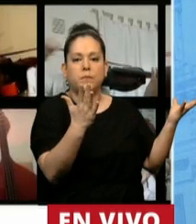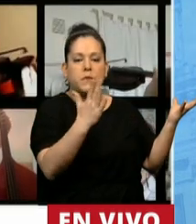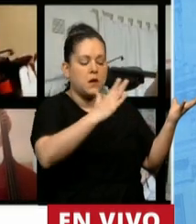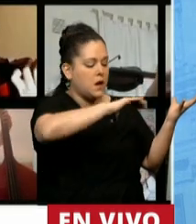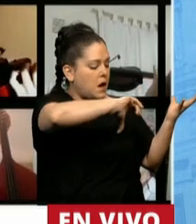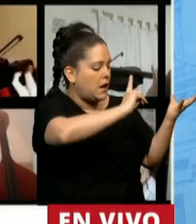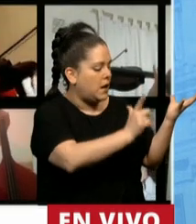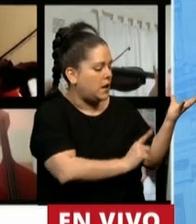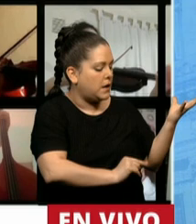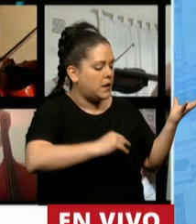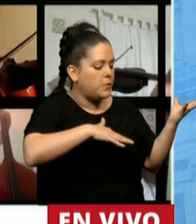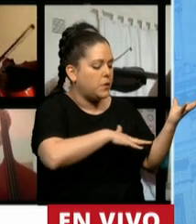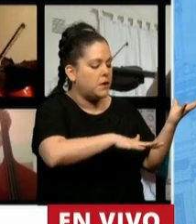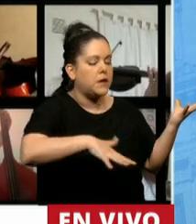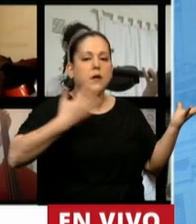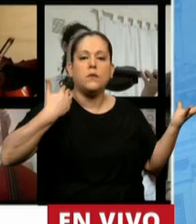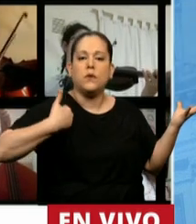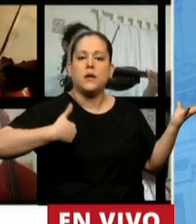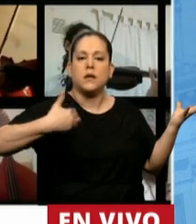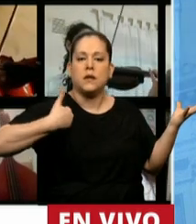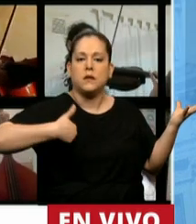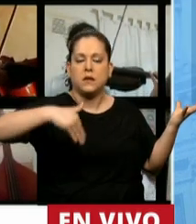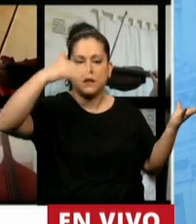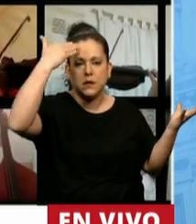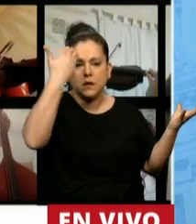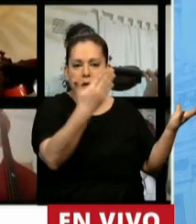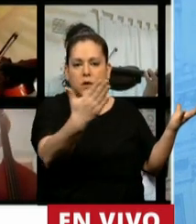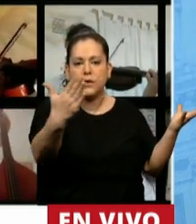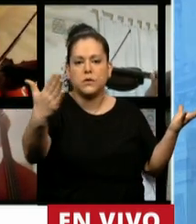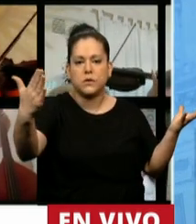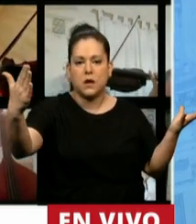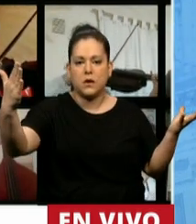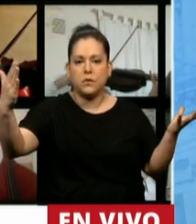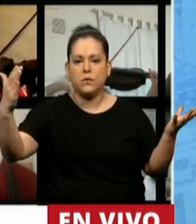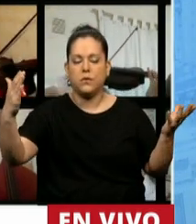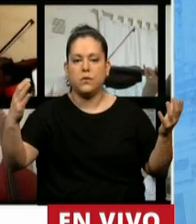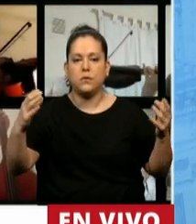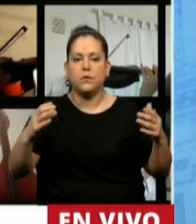responde a la argentino